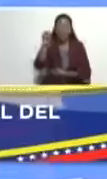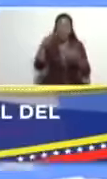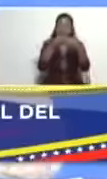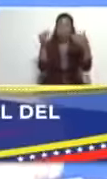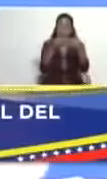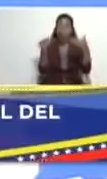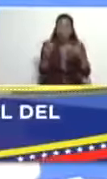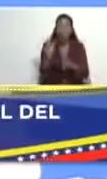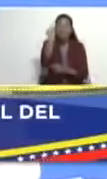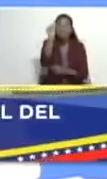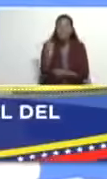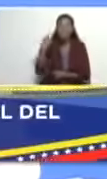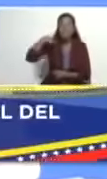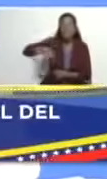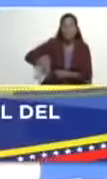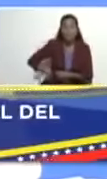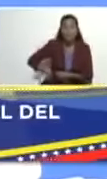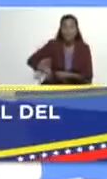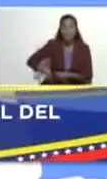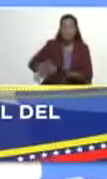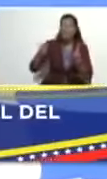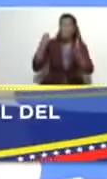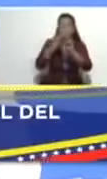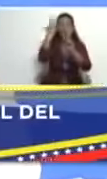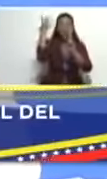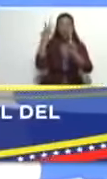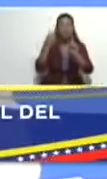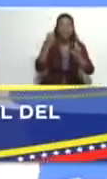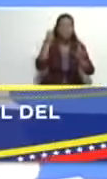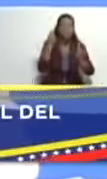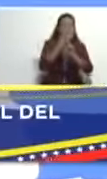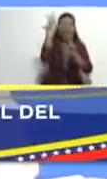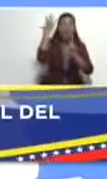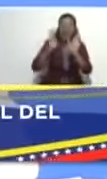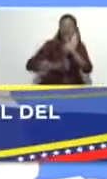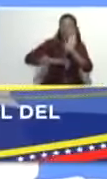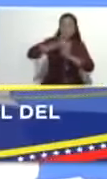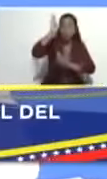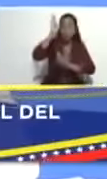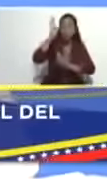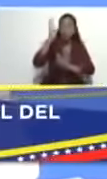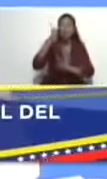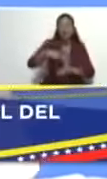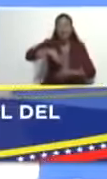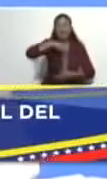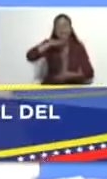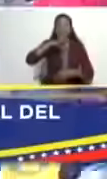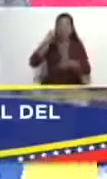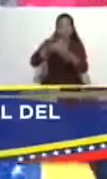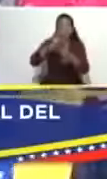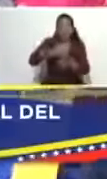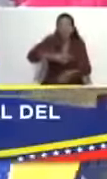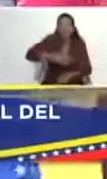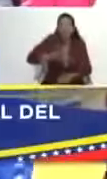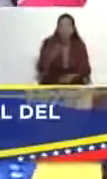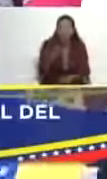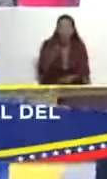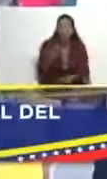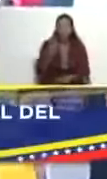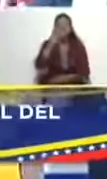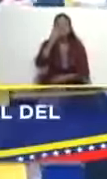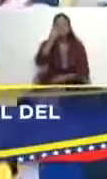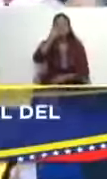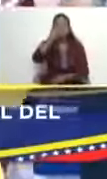$130 el mínimo, y que impacte crecientemente en la capacidad de los trabajadores.